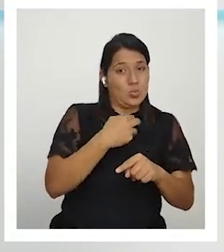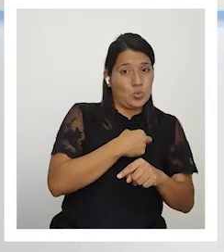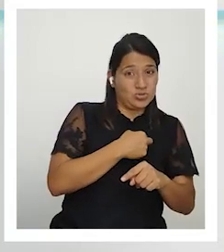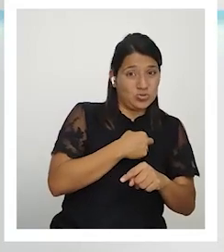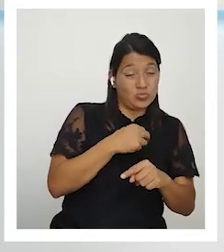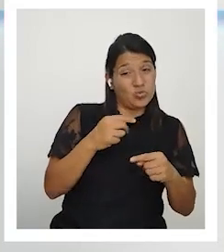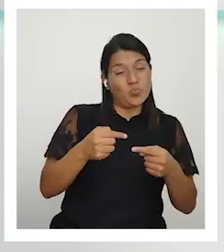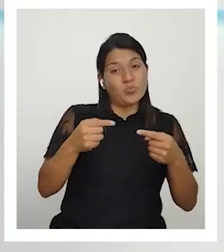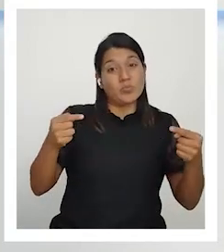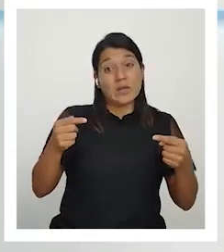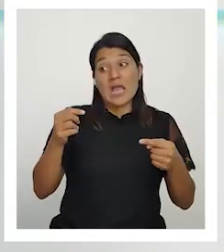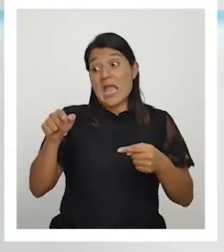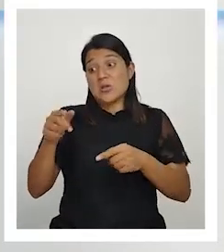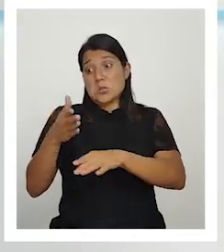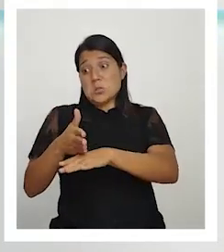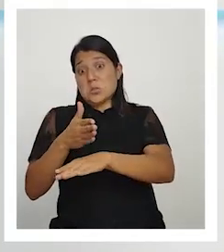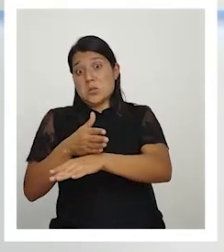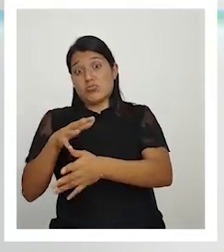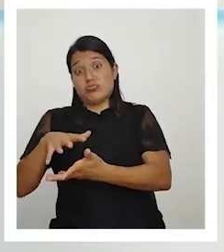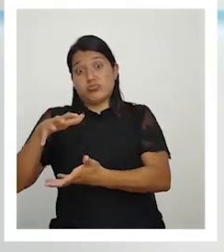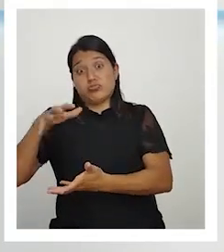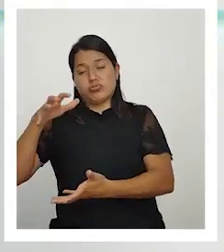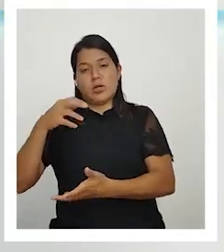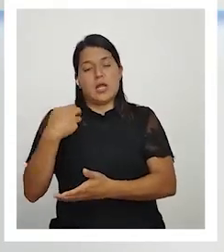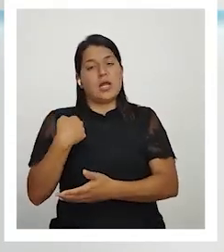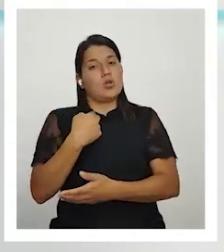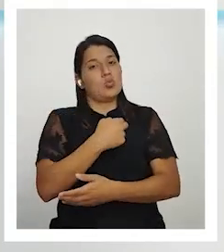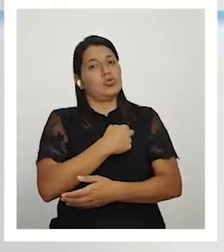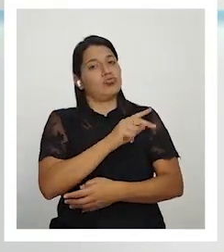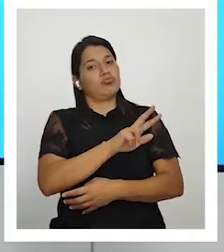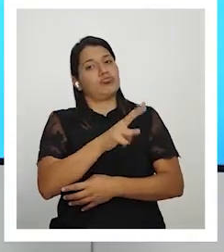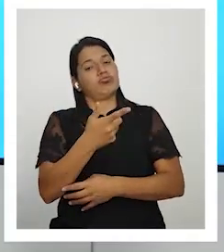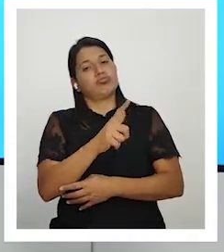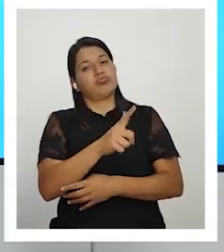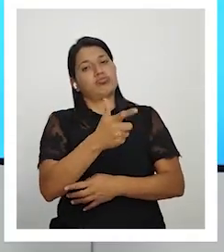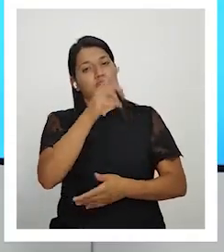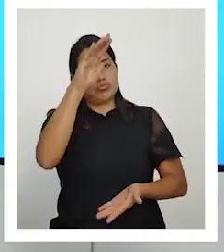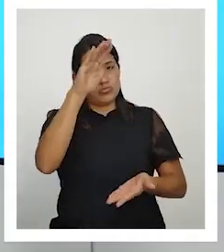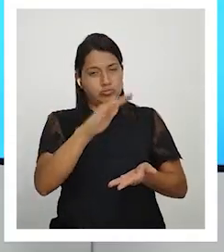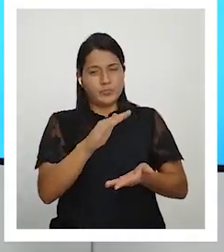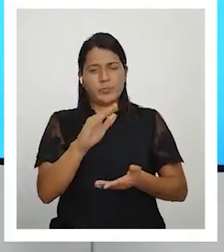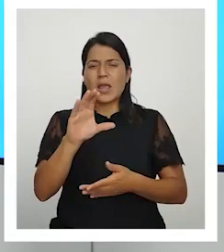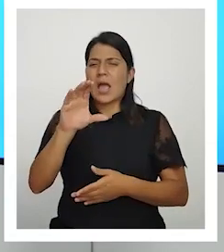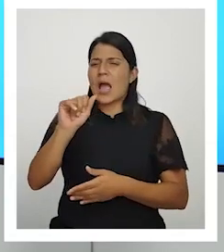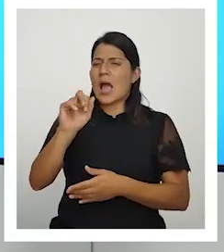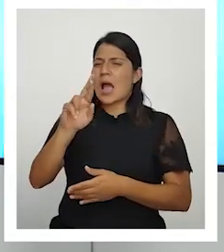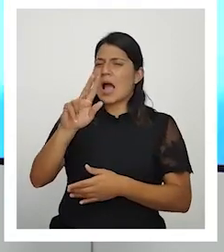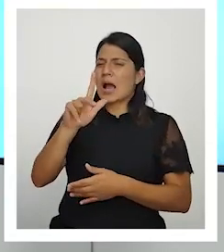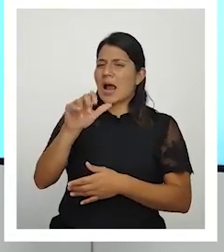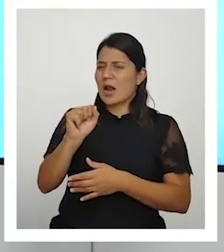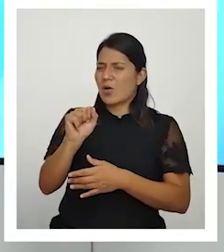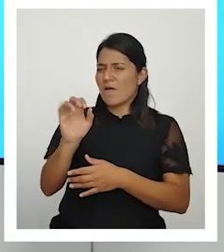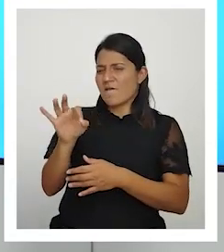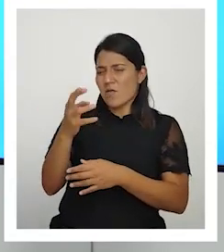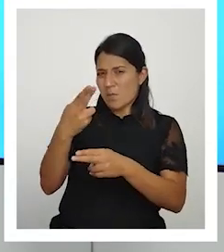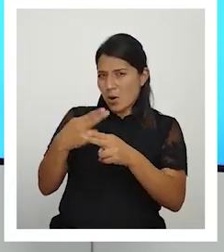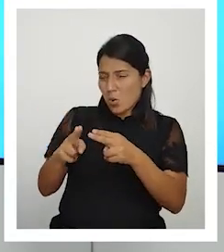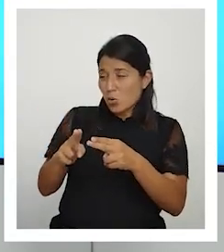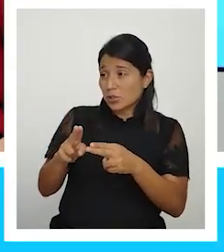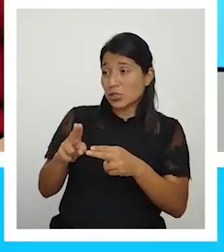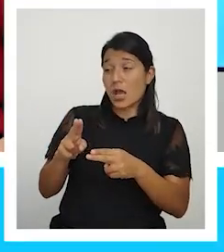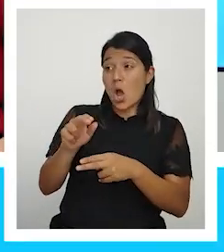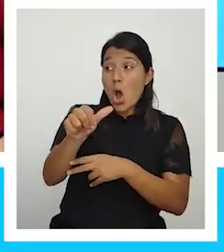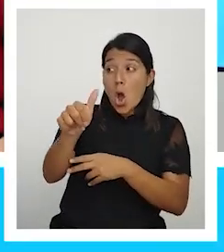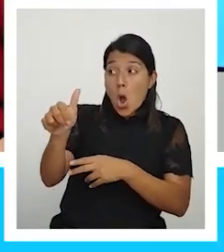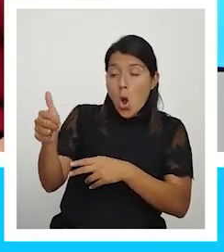se va a fortalecer, el nuestro más bien se va a debilitar. Don Carlos, muy brevemente, ¿hay participación o apoyo de parte de otras operadoras